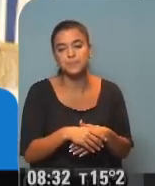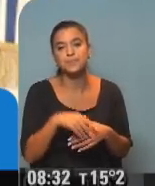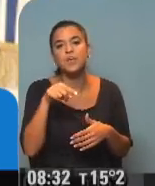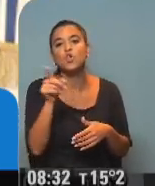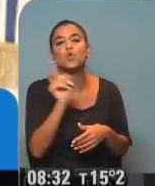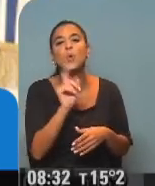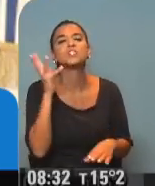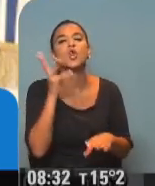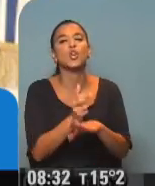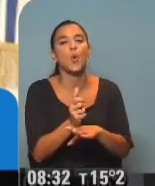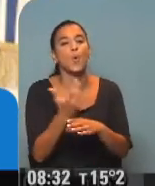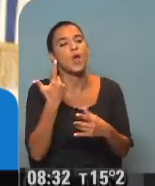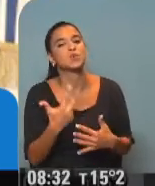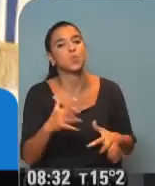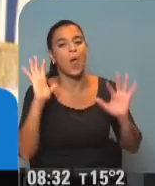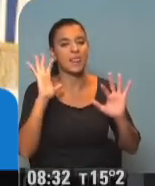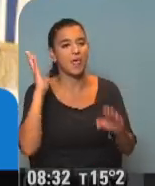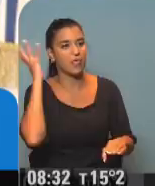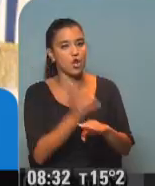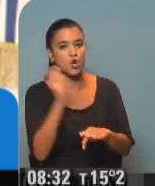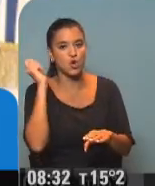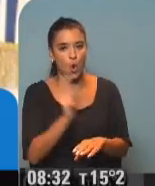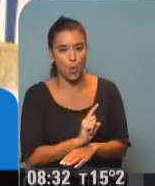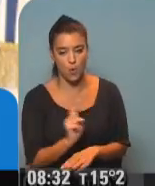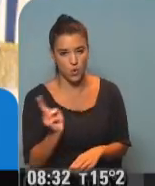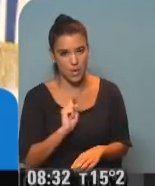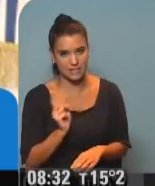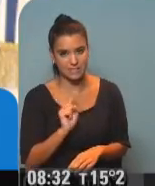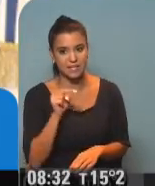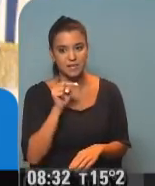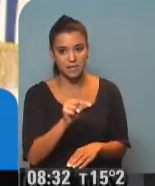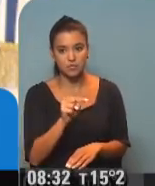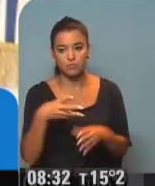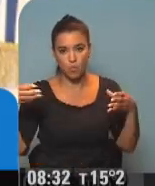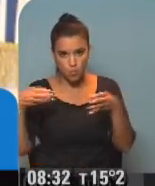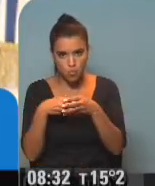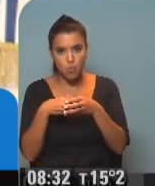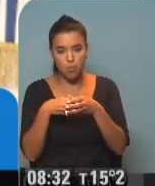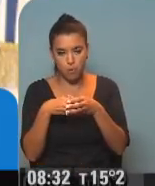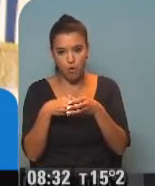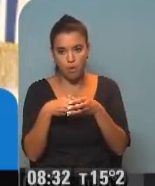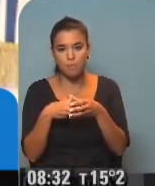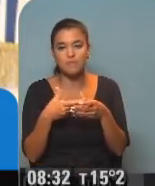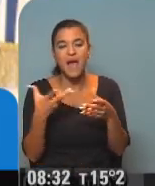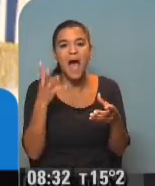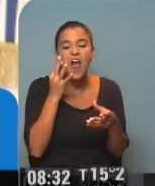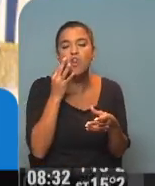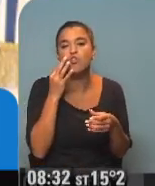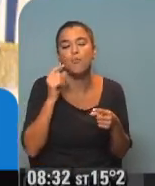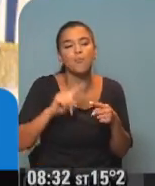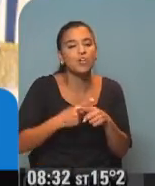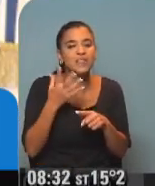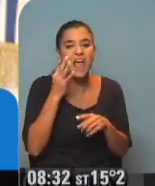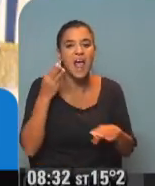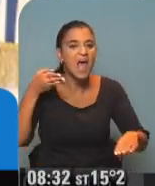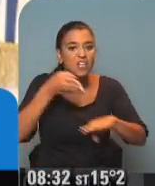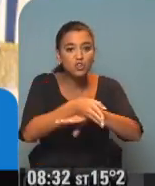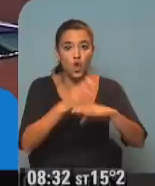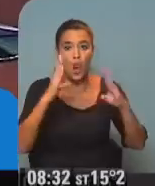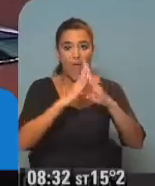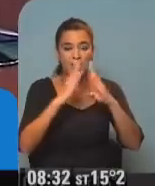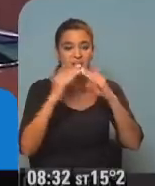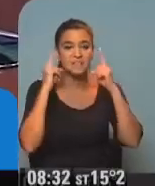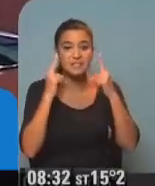un robo casual, al voleo, al azar. Esto fue una patota que con alguna motivación política entró a la casa del rabino,